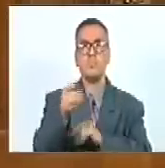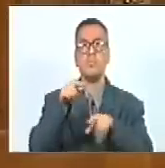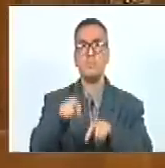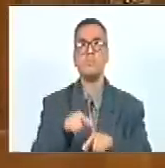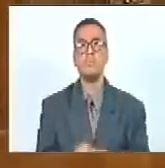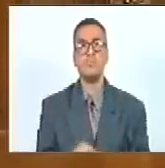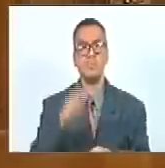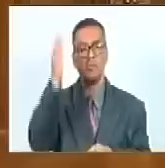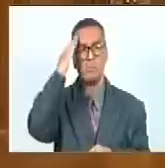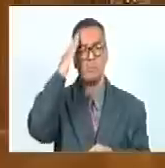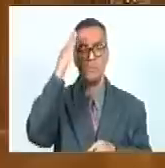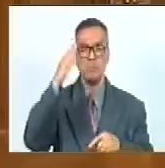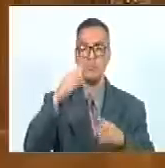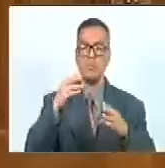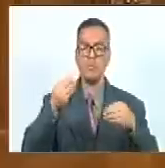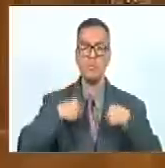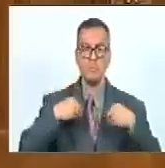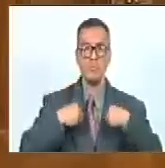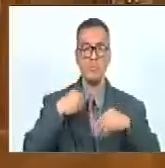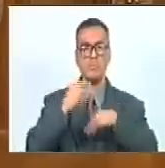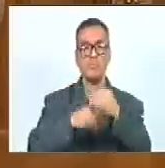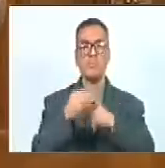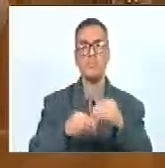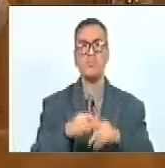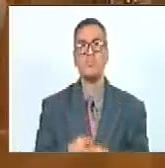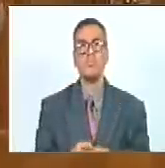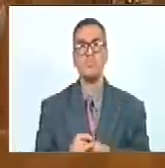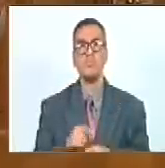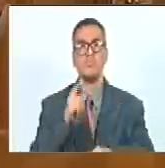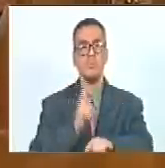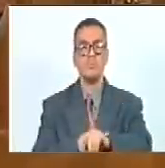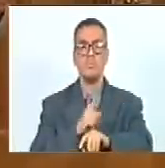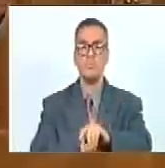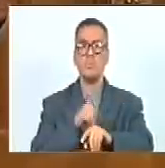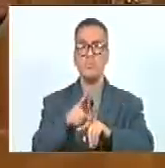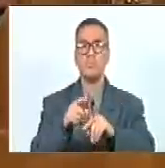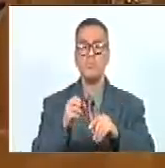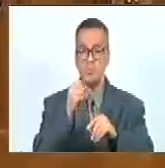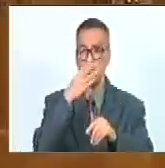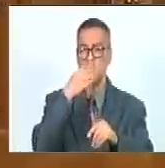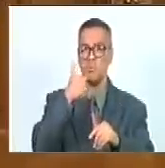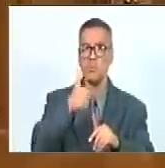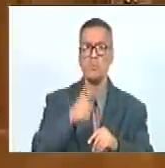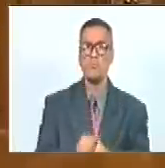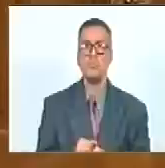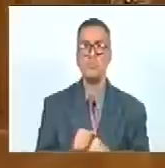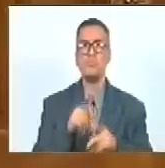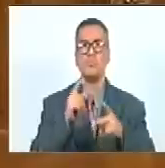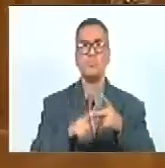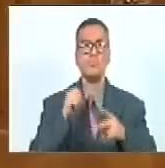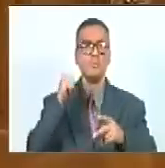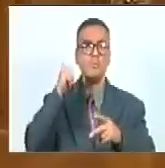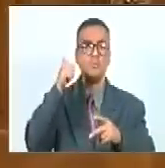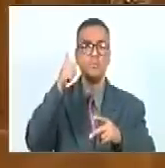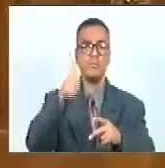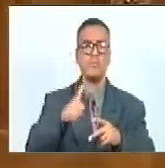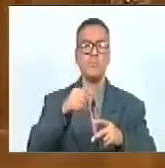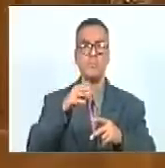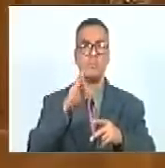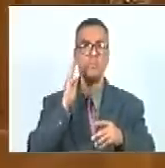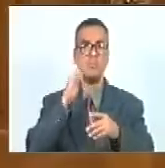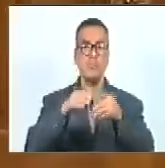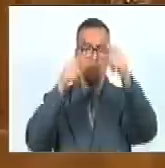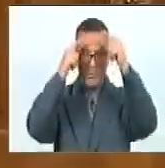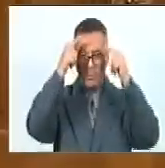es haber vivido y sobrevivido los tiempos maravillosos del infinito